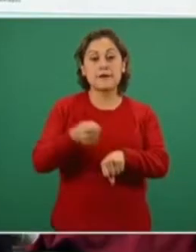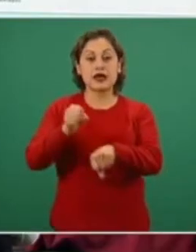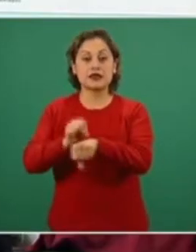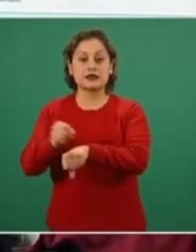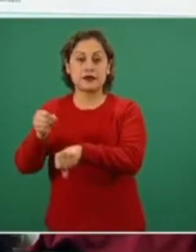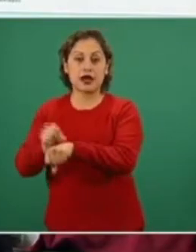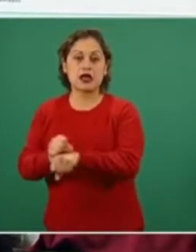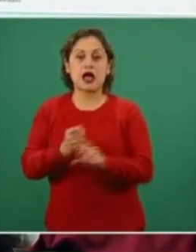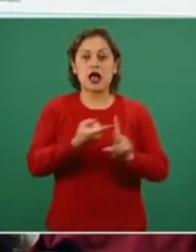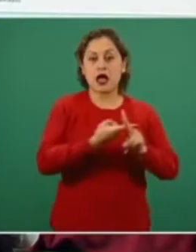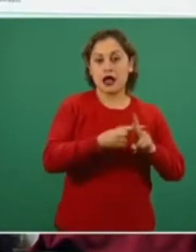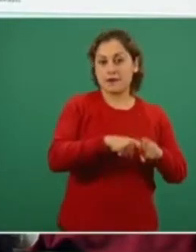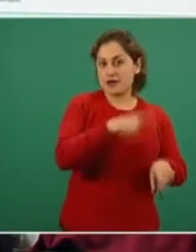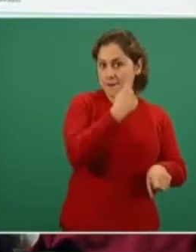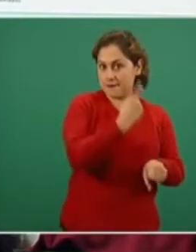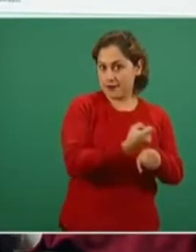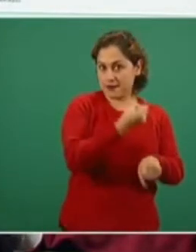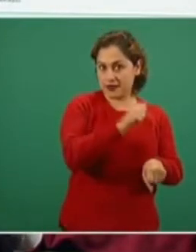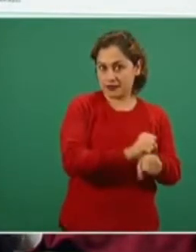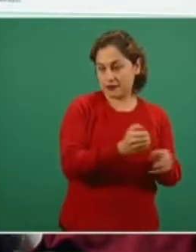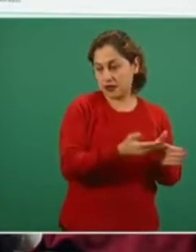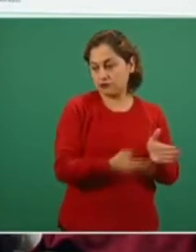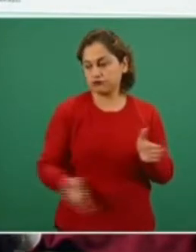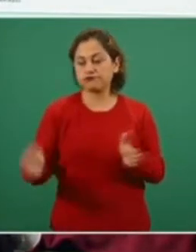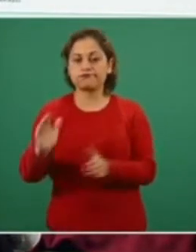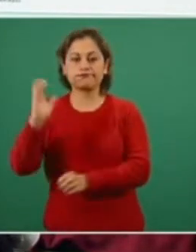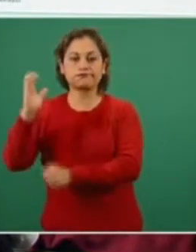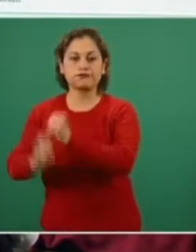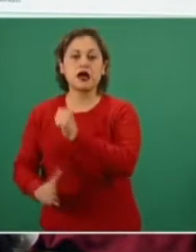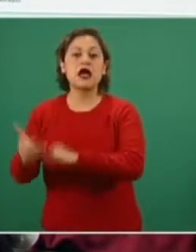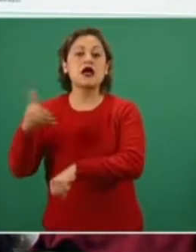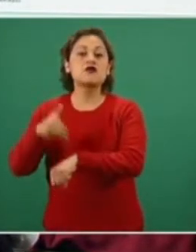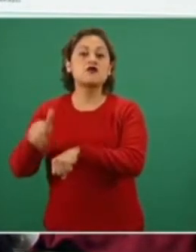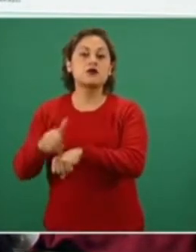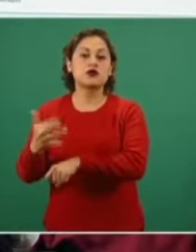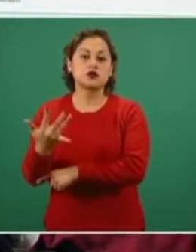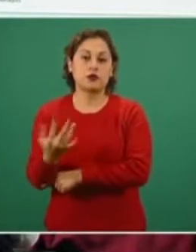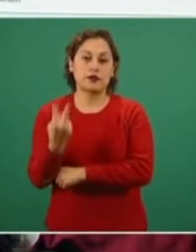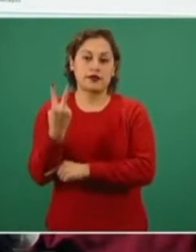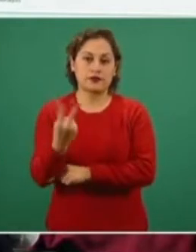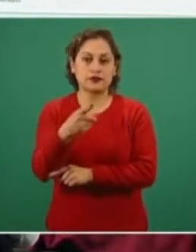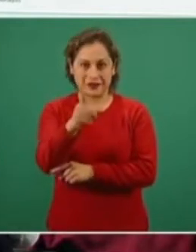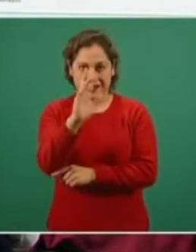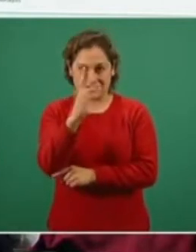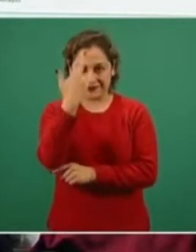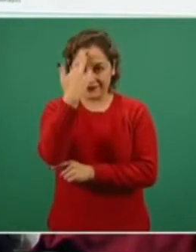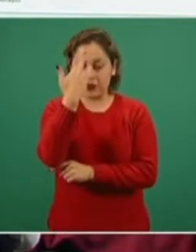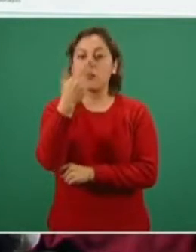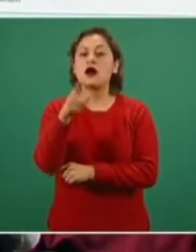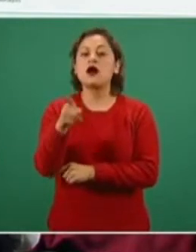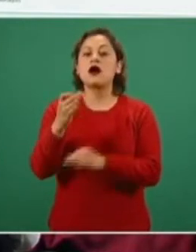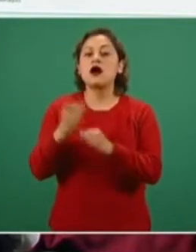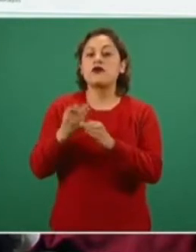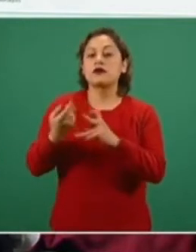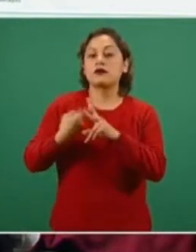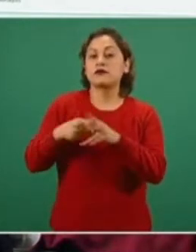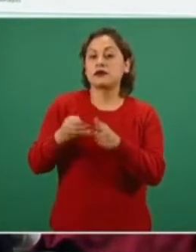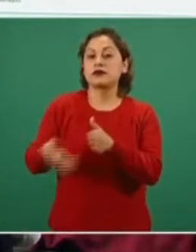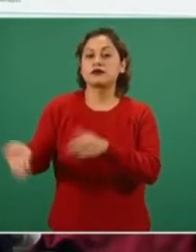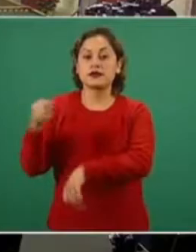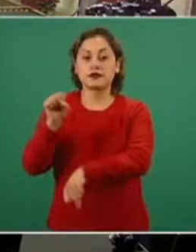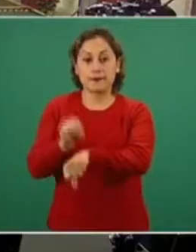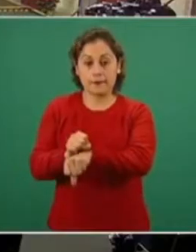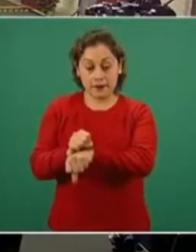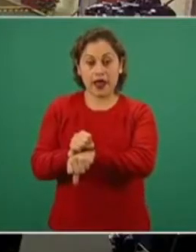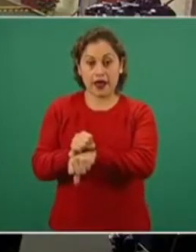1, ahora sí hasta la 52. Recuerden que ahora estamos en la primera semana epidemiológica y